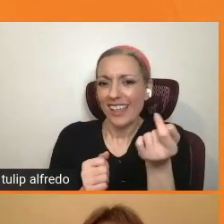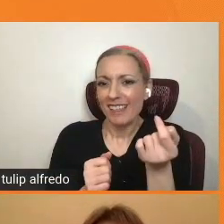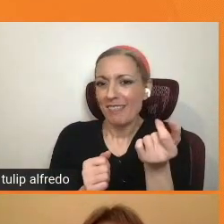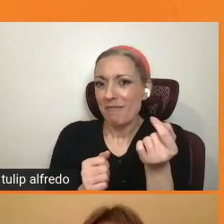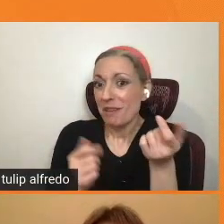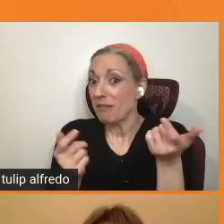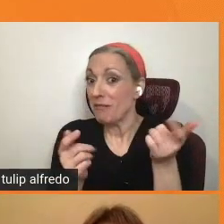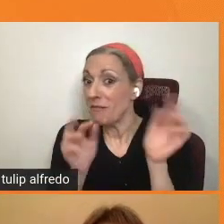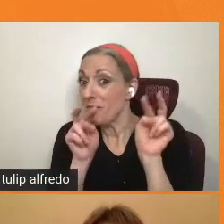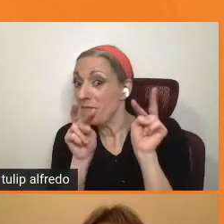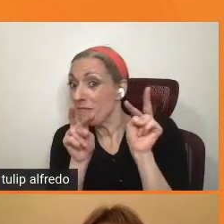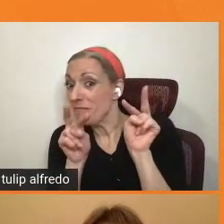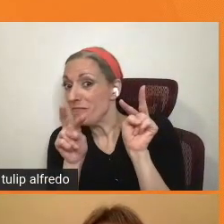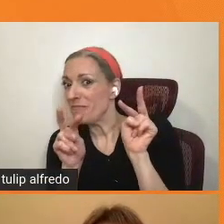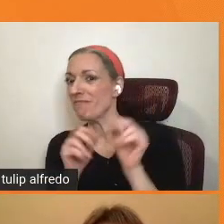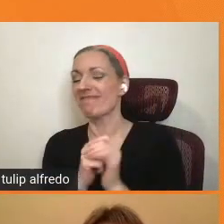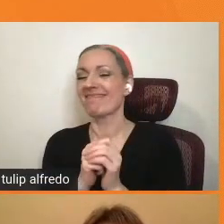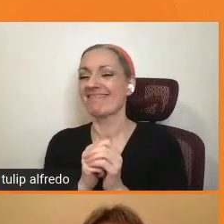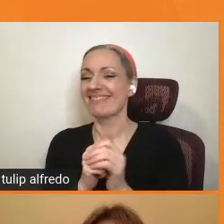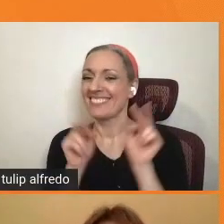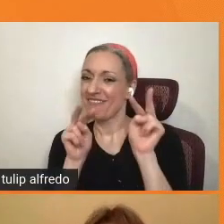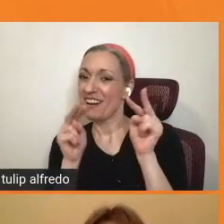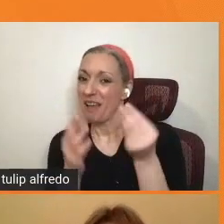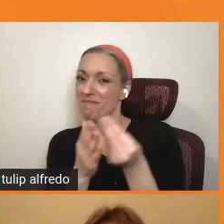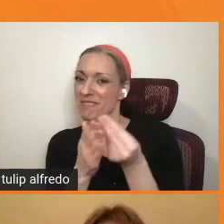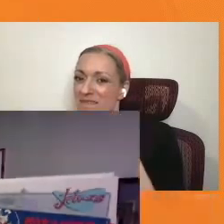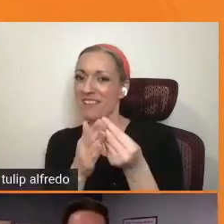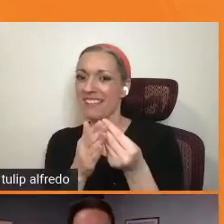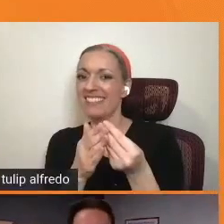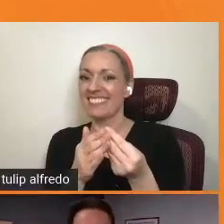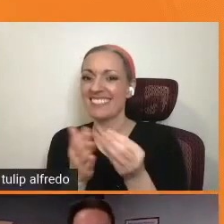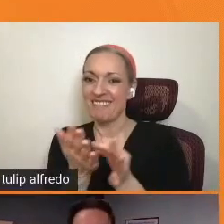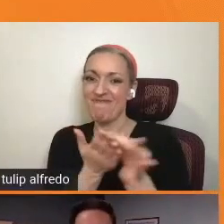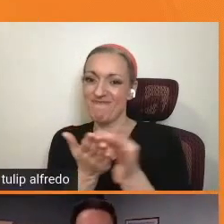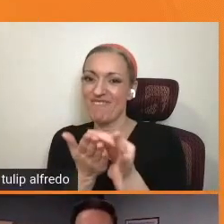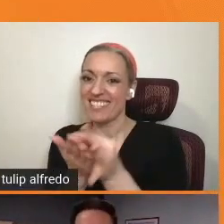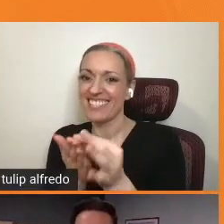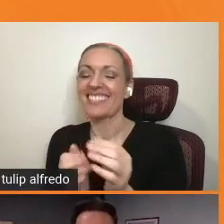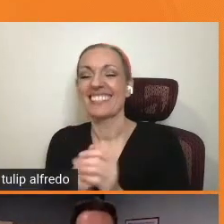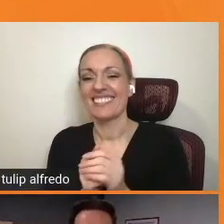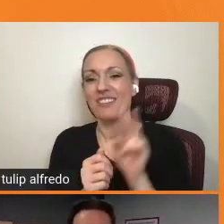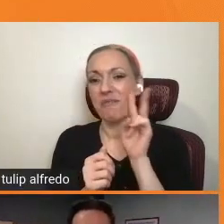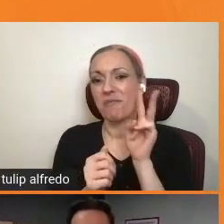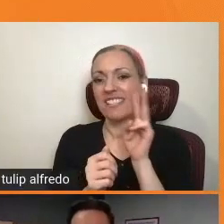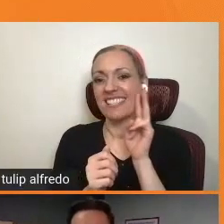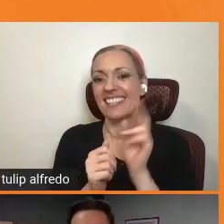Y claro, un honor para nosotros compartir con usted ese premio. Gracias, tenga